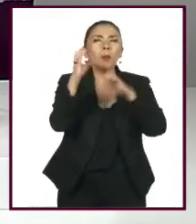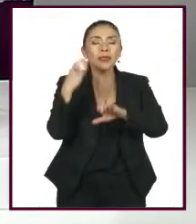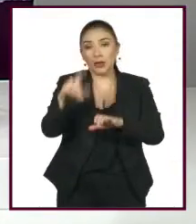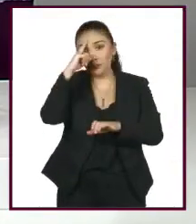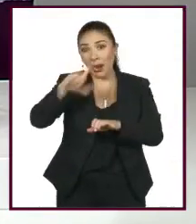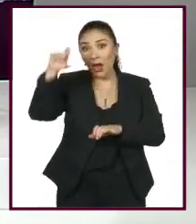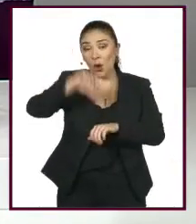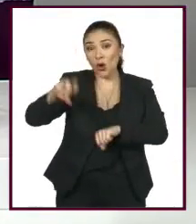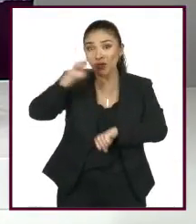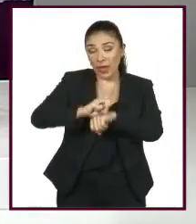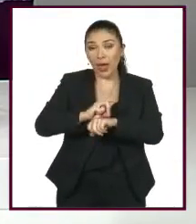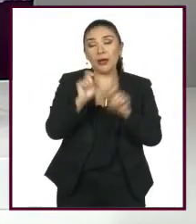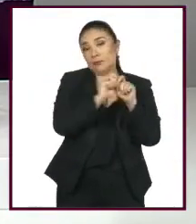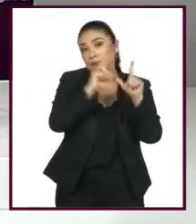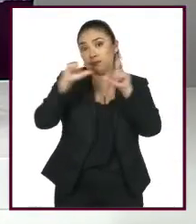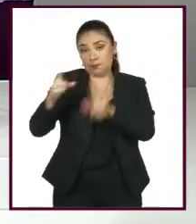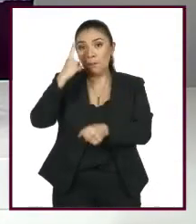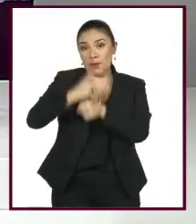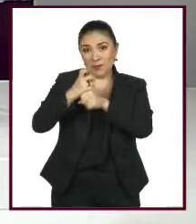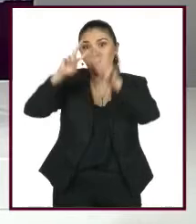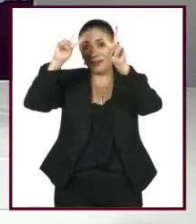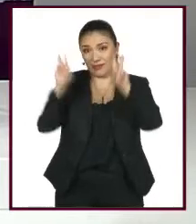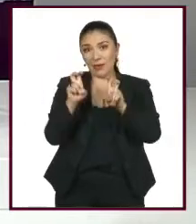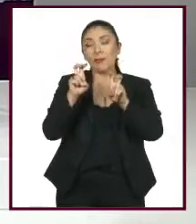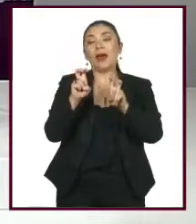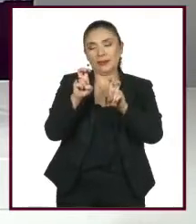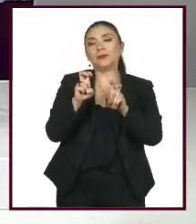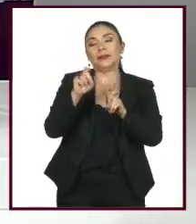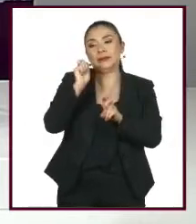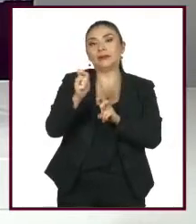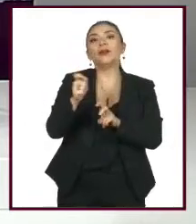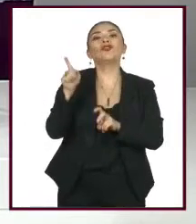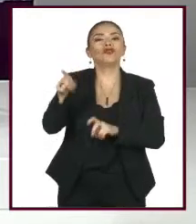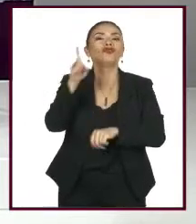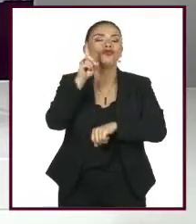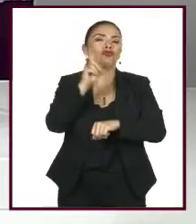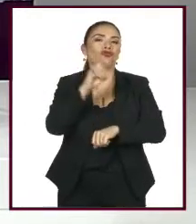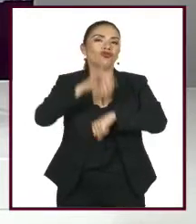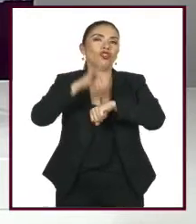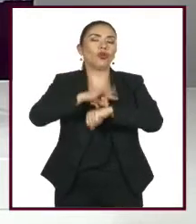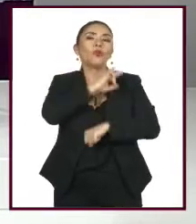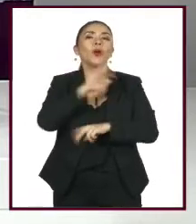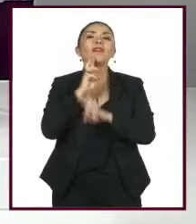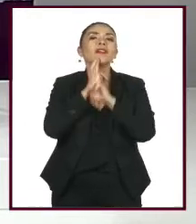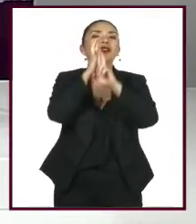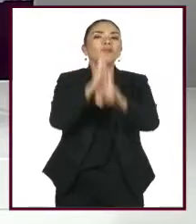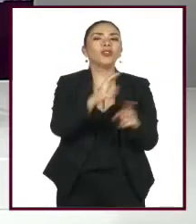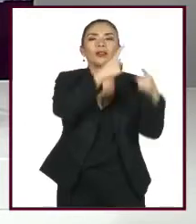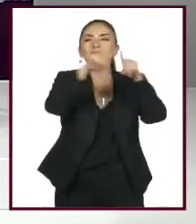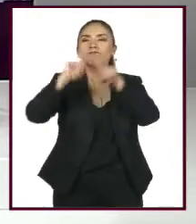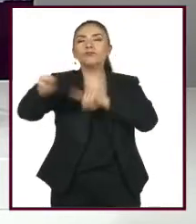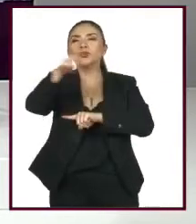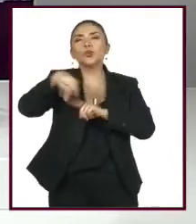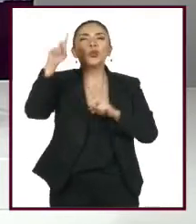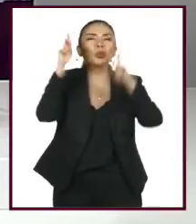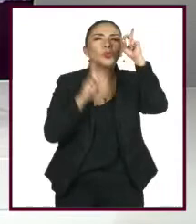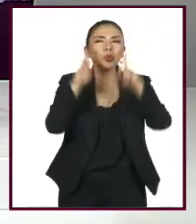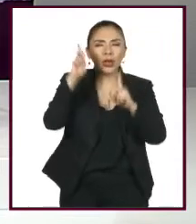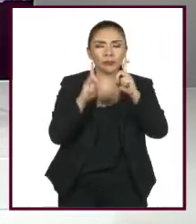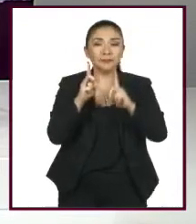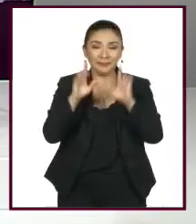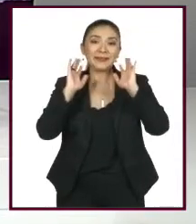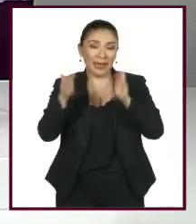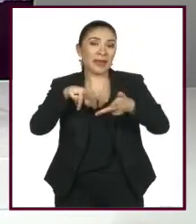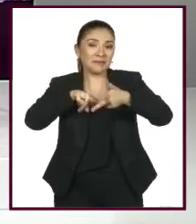final de este primer tema o de esta primera sección, el doctor José Antonio Zorrilla responda sus inquietudes. Y sin